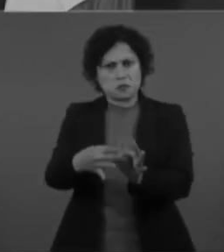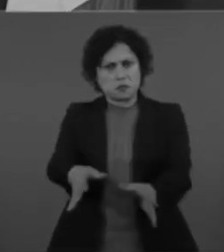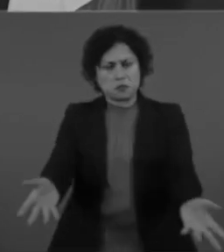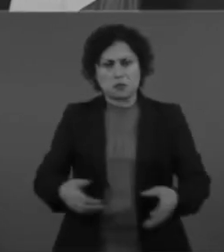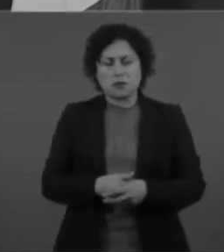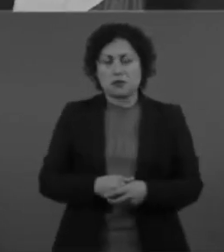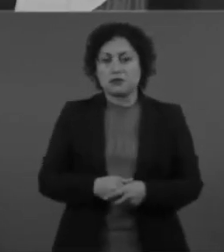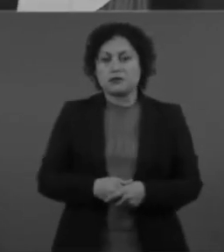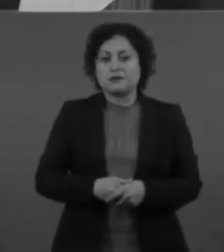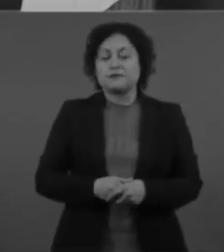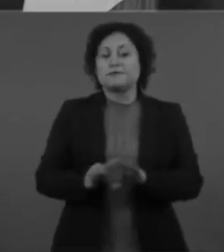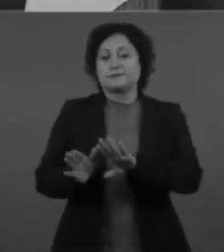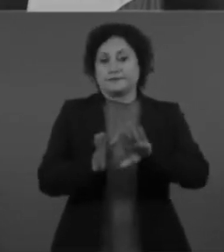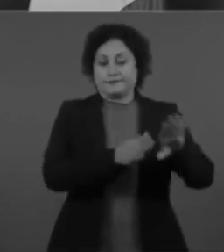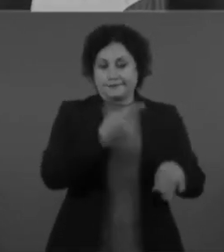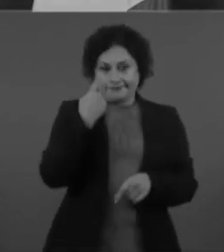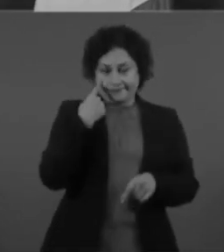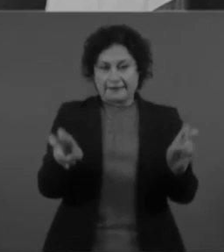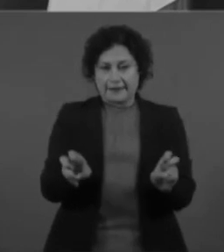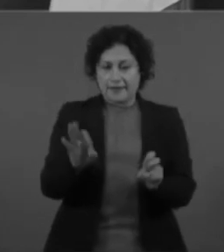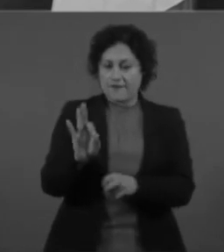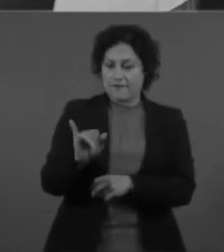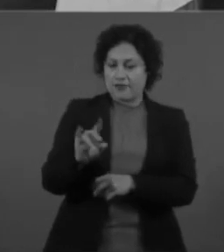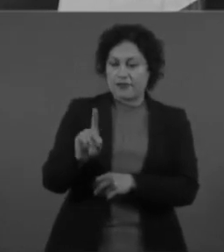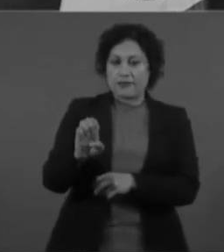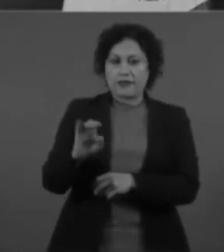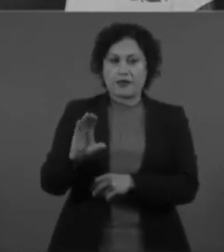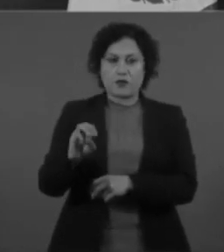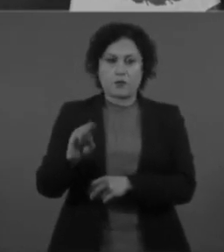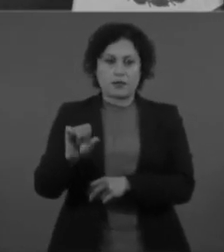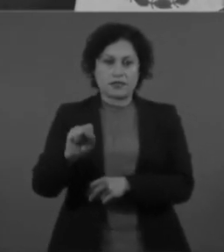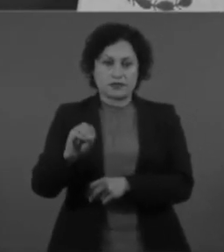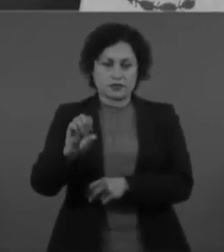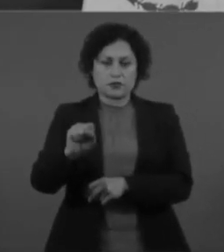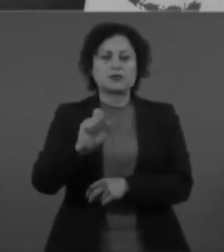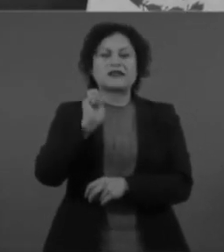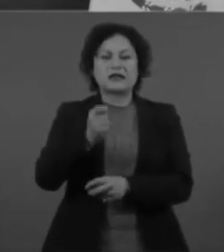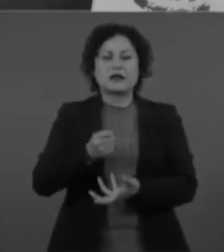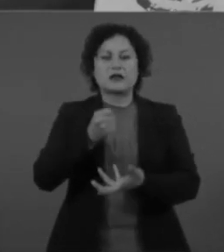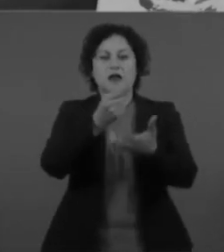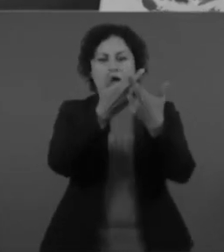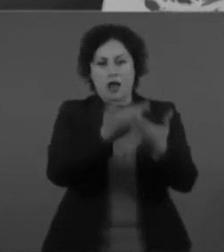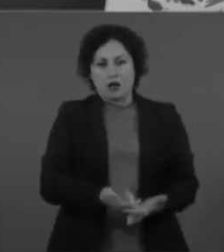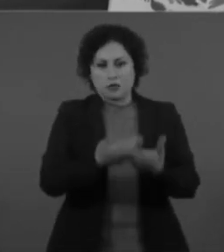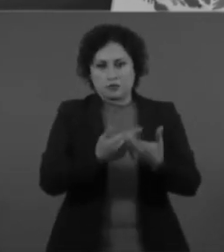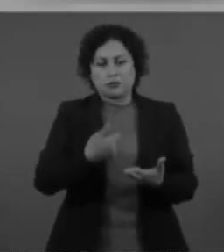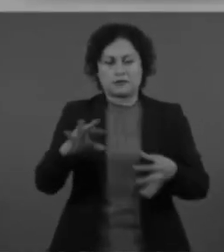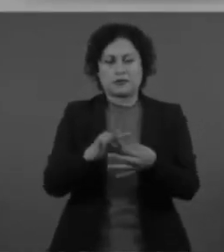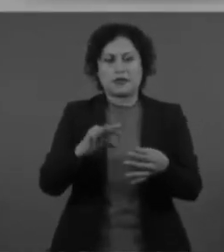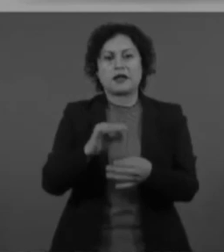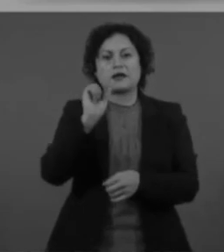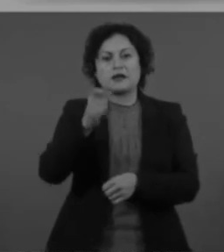300. Lo de los fideicomisos, yo lo dije al principio, celebré que la